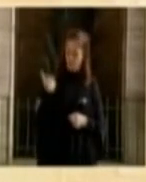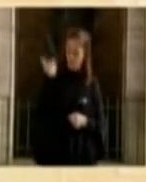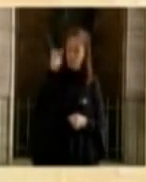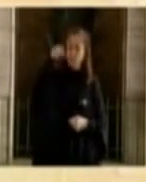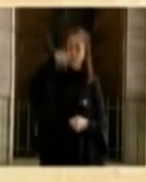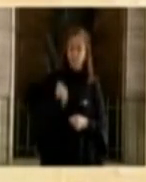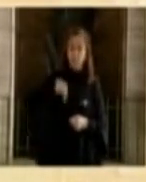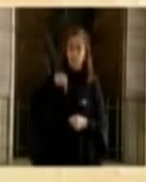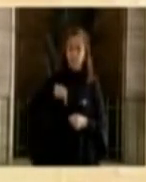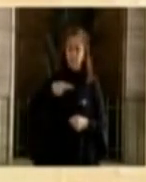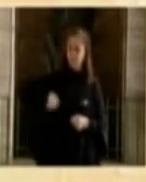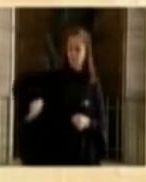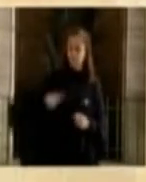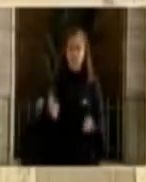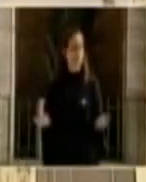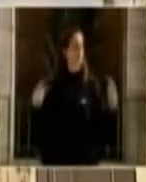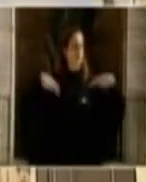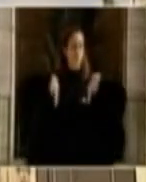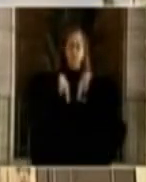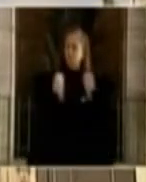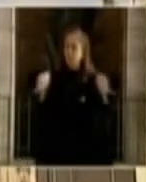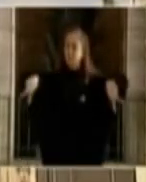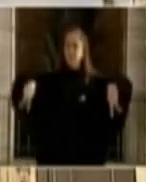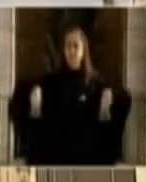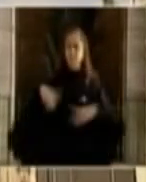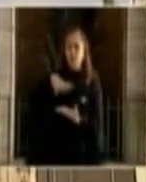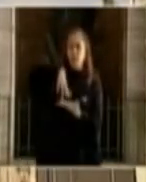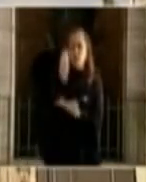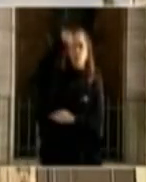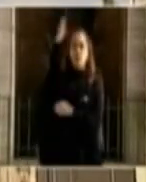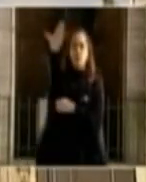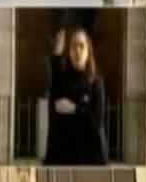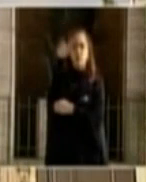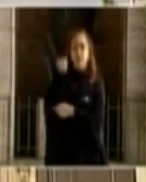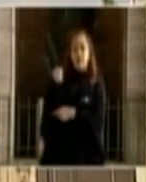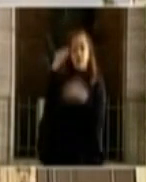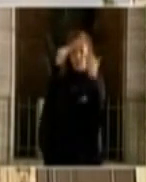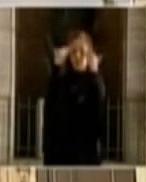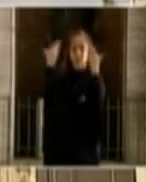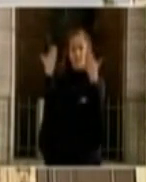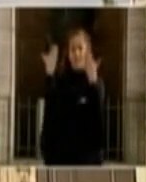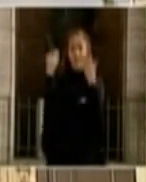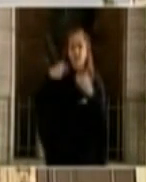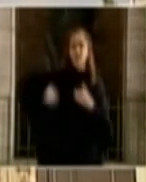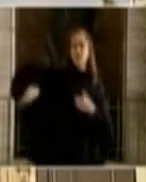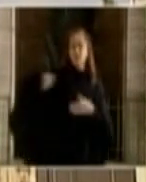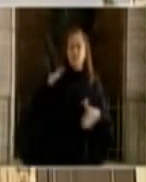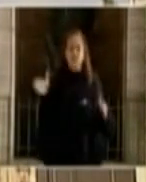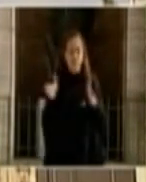bandera, parados en el medio de un monumento que le rinde homenaje a su creación, estamos más